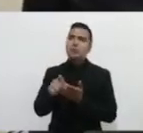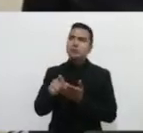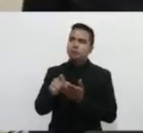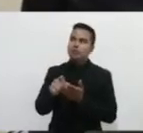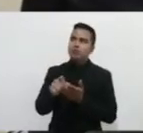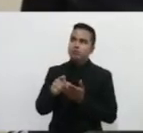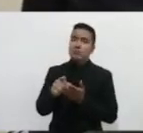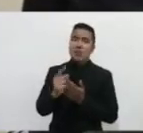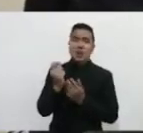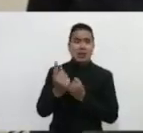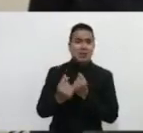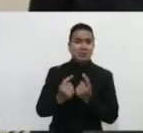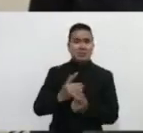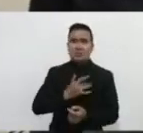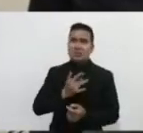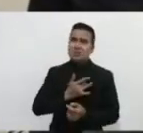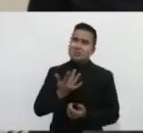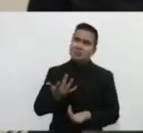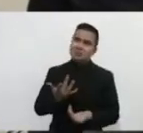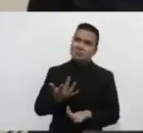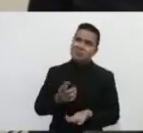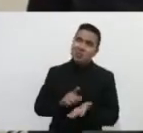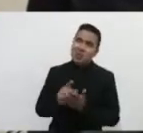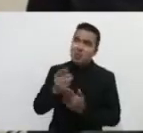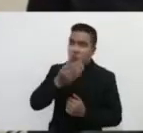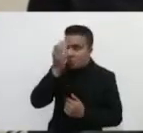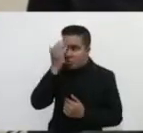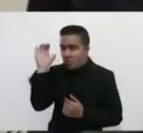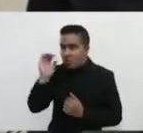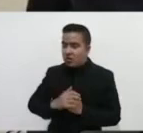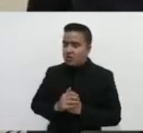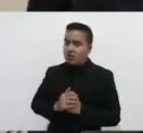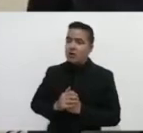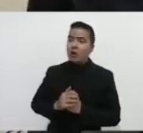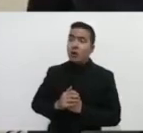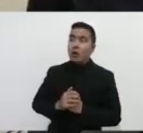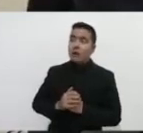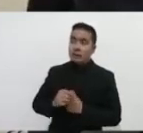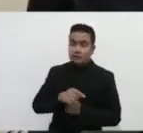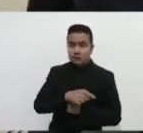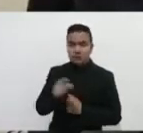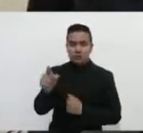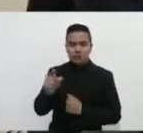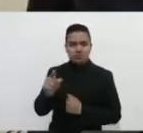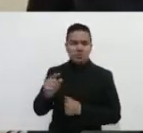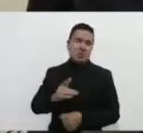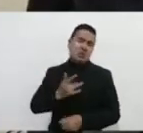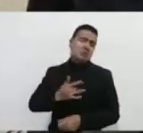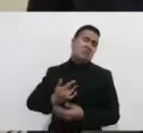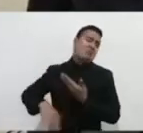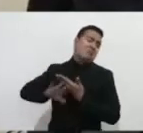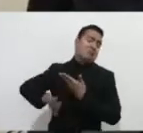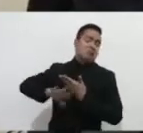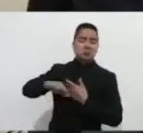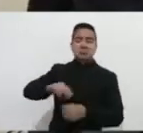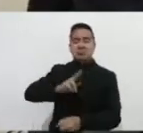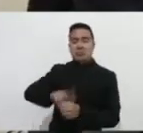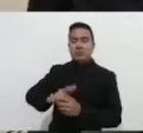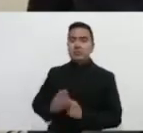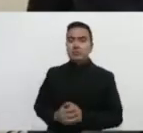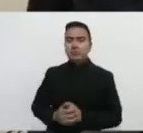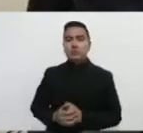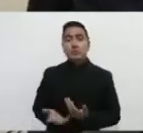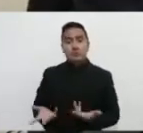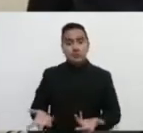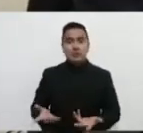tenemos que ejercerlos, piensan que eso es como algo normal. O muchas veces, aunque ya hayas estudiado y tengas otras condiciones, también